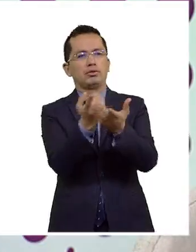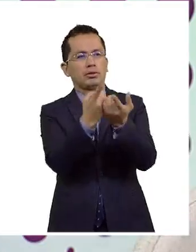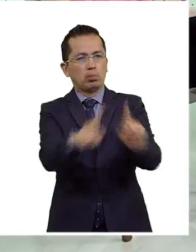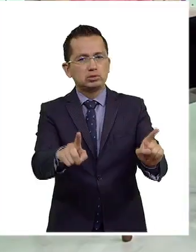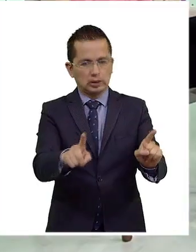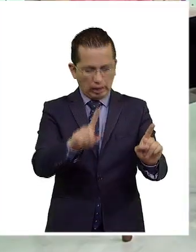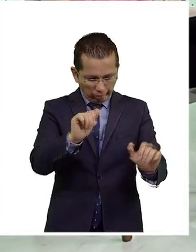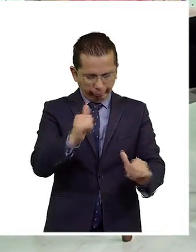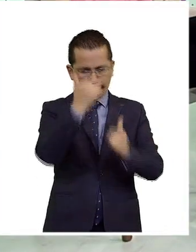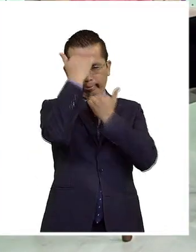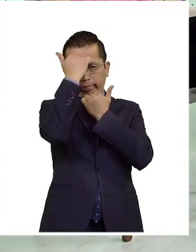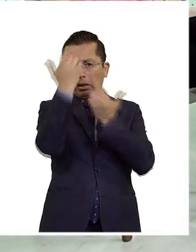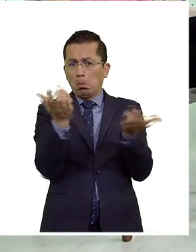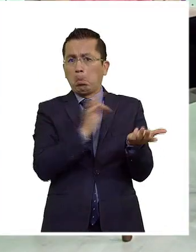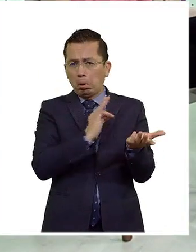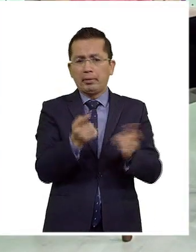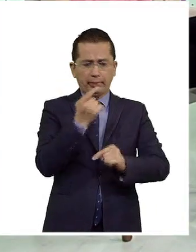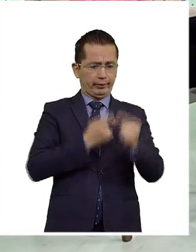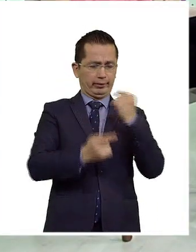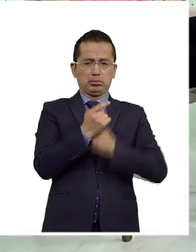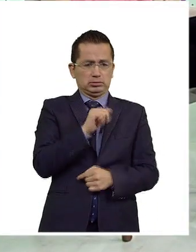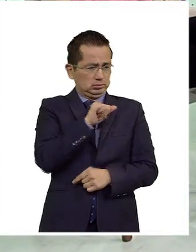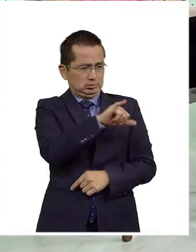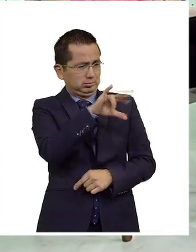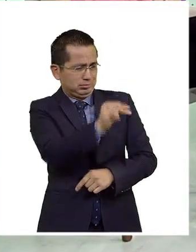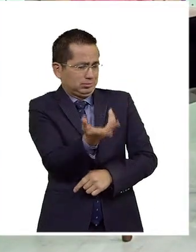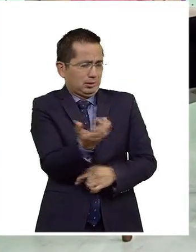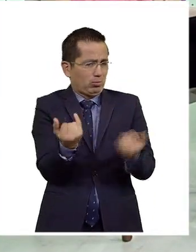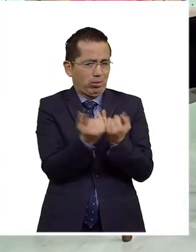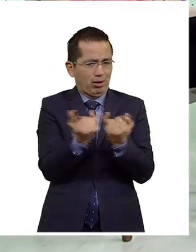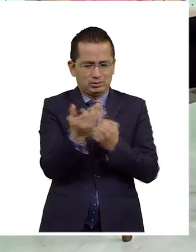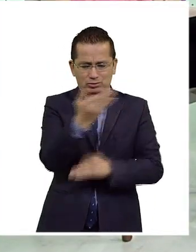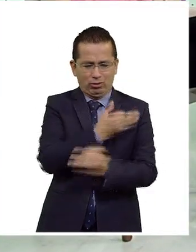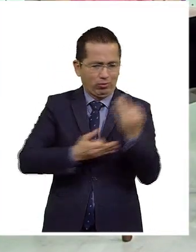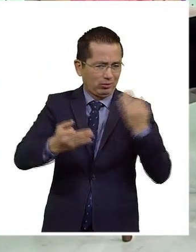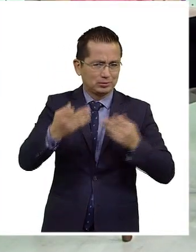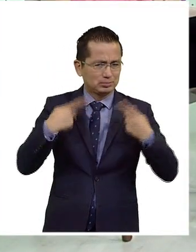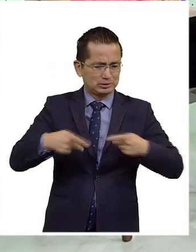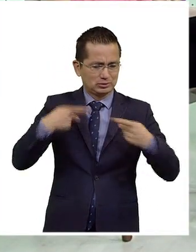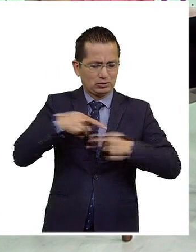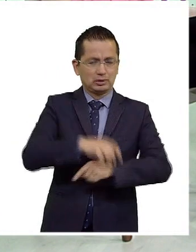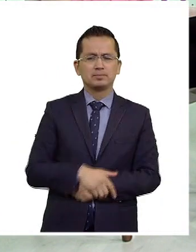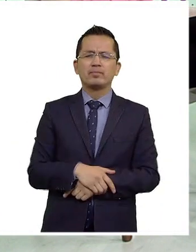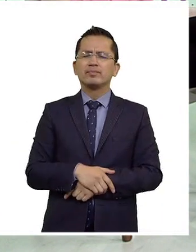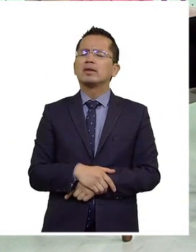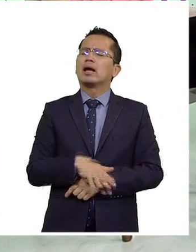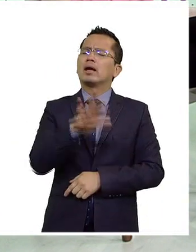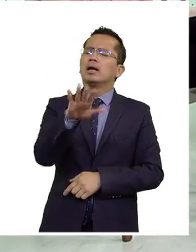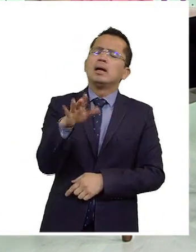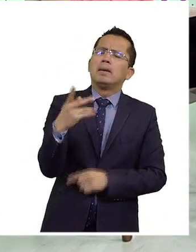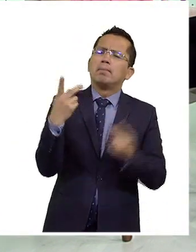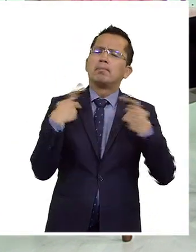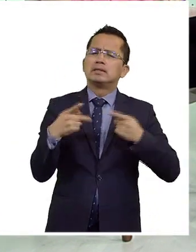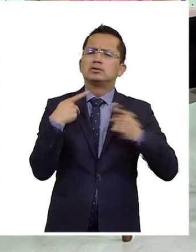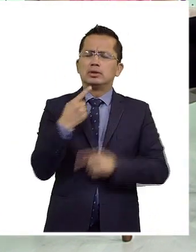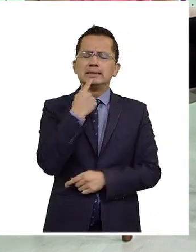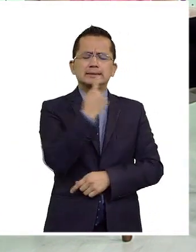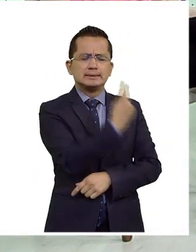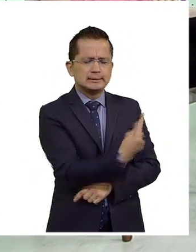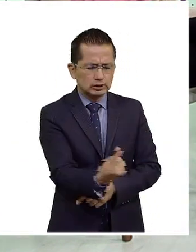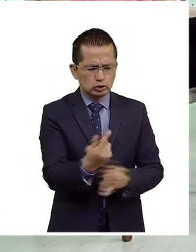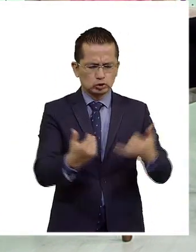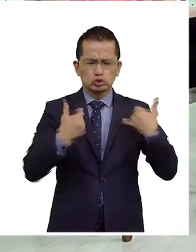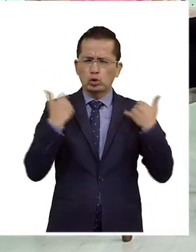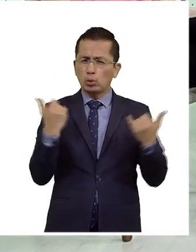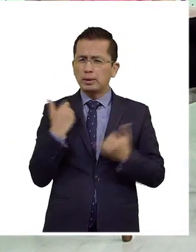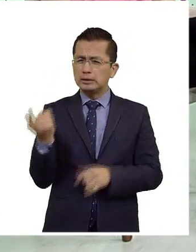es. ¿Cuáles son las prácticas discriminatorias que viven las personas, sobre todo los niños, niñas y adolescentes, que no tienen su cambio de acta y que no pueden hacer